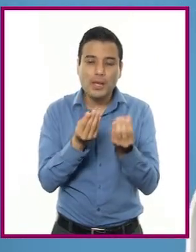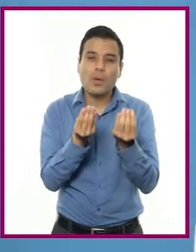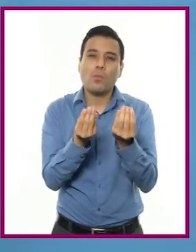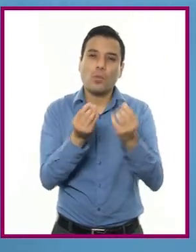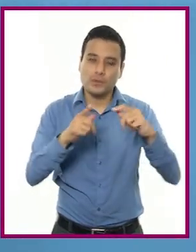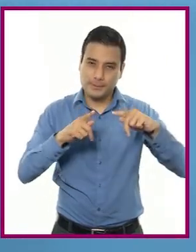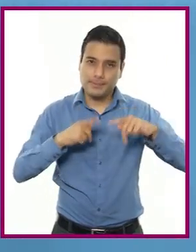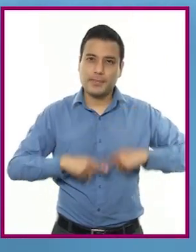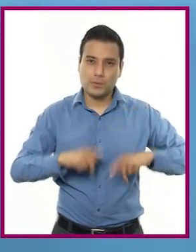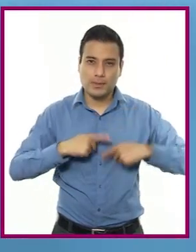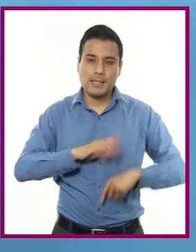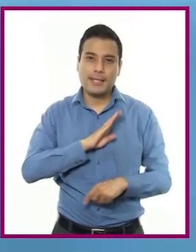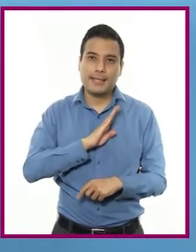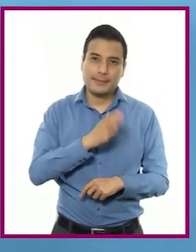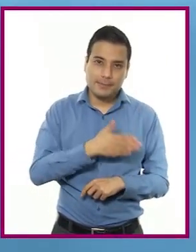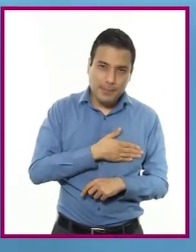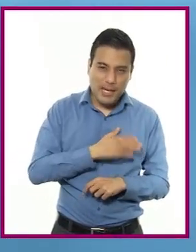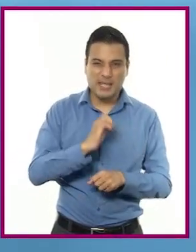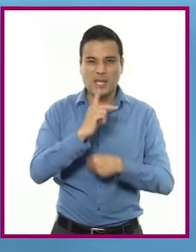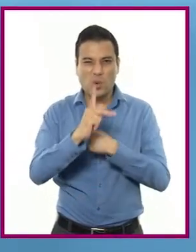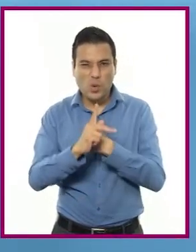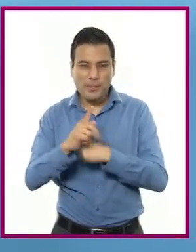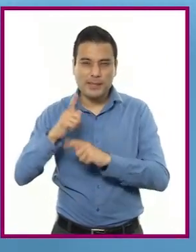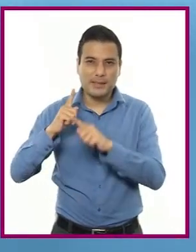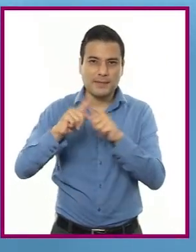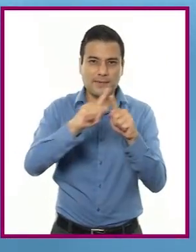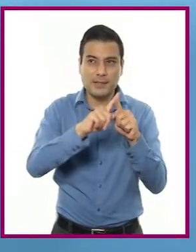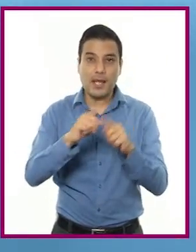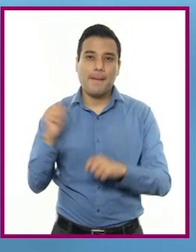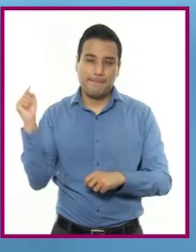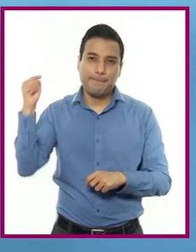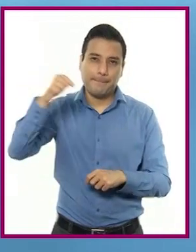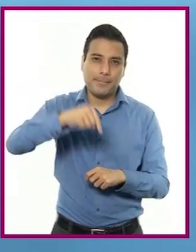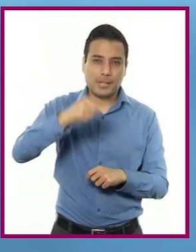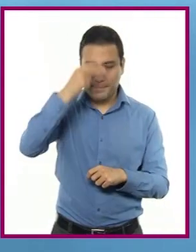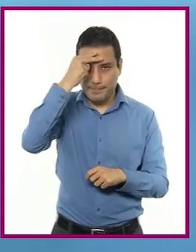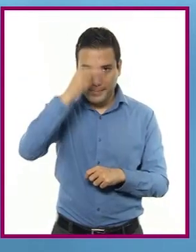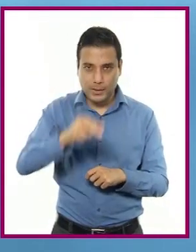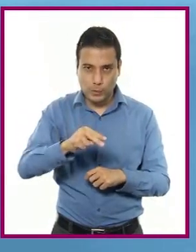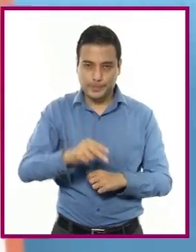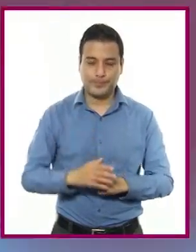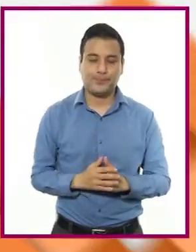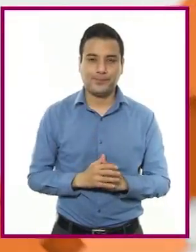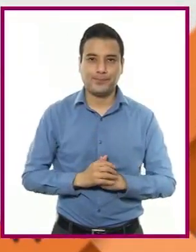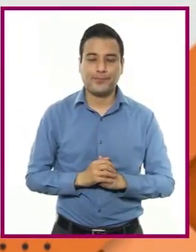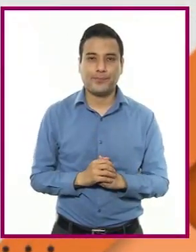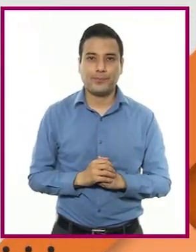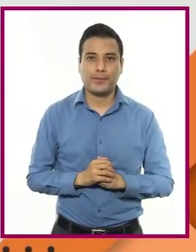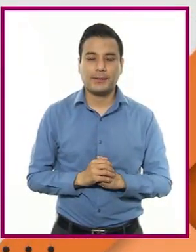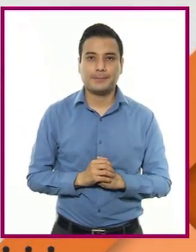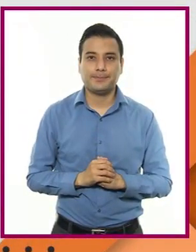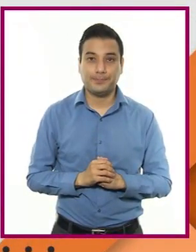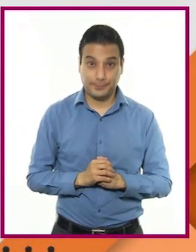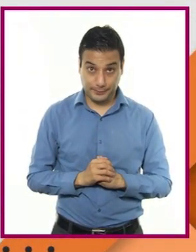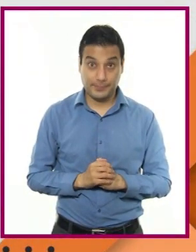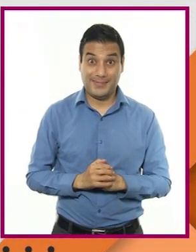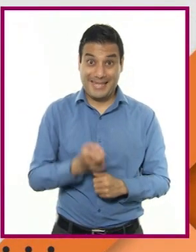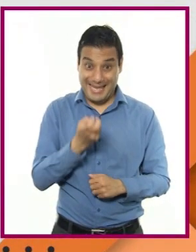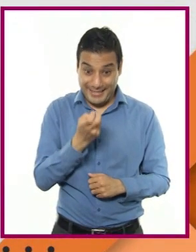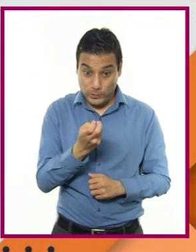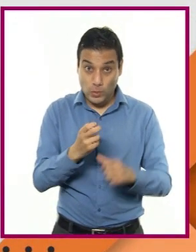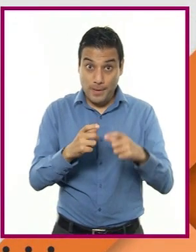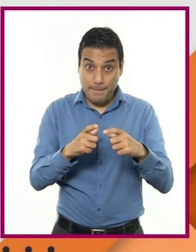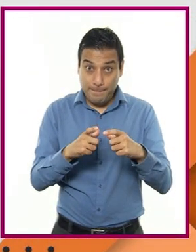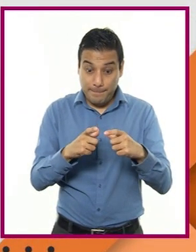de españoles y europeos en busca de mejores condiciones de vida en la Nueva España. Ese aumento